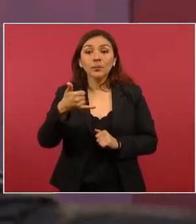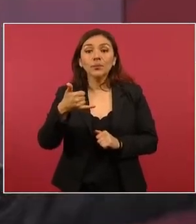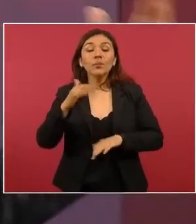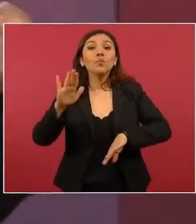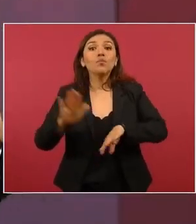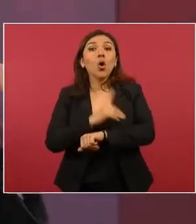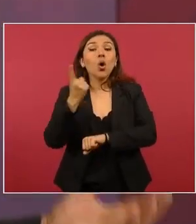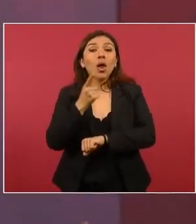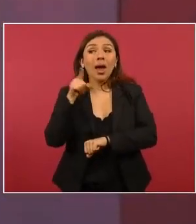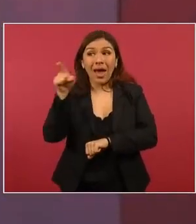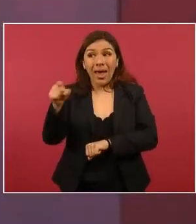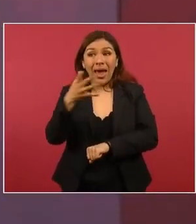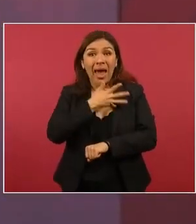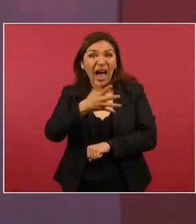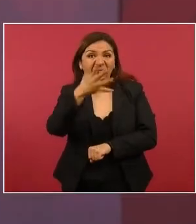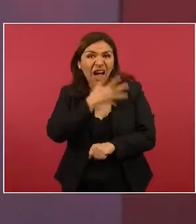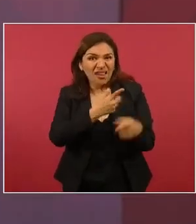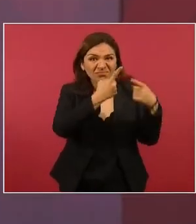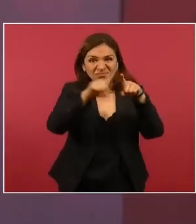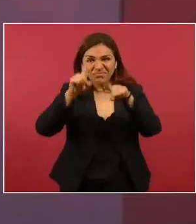todo lo que tiene,